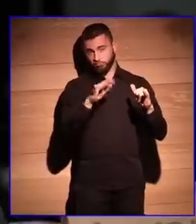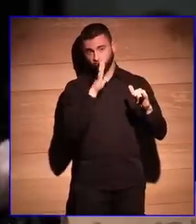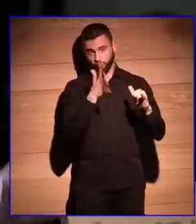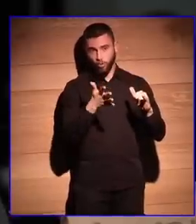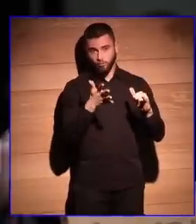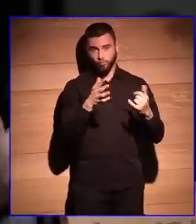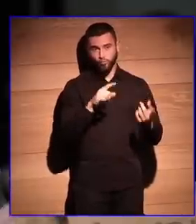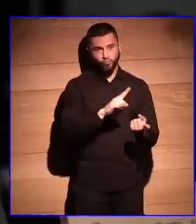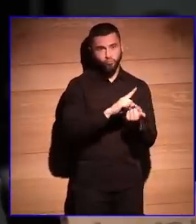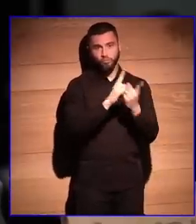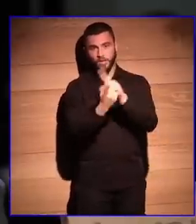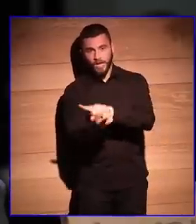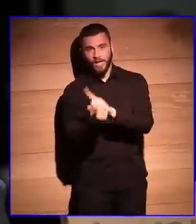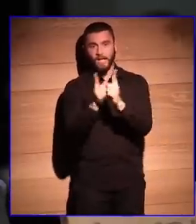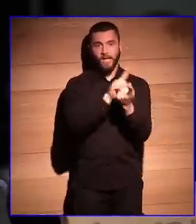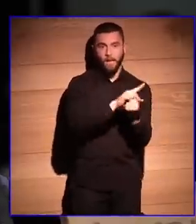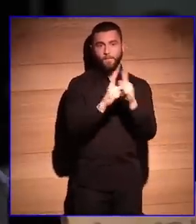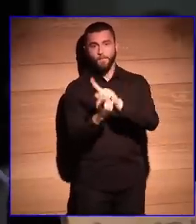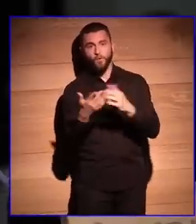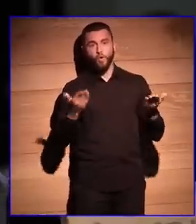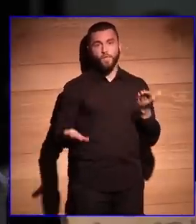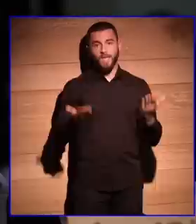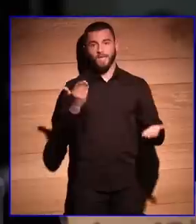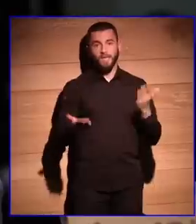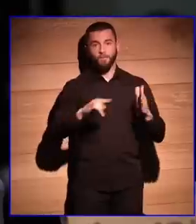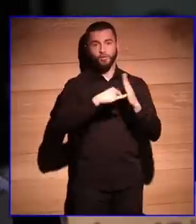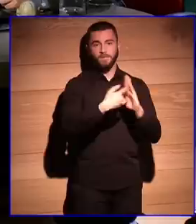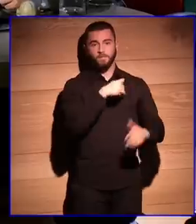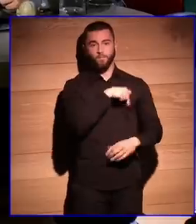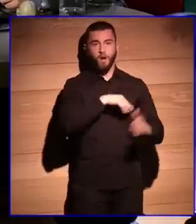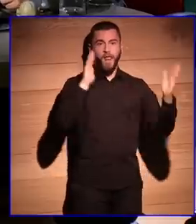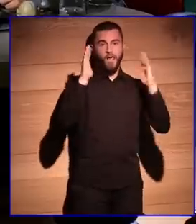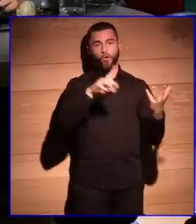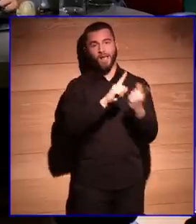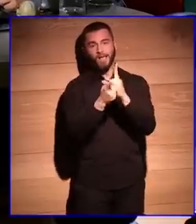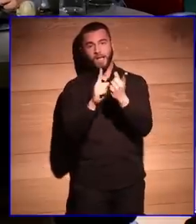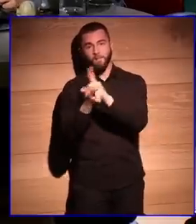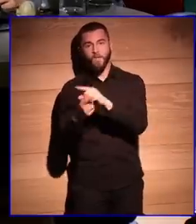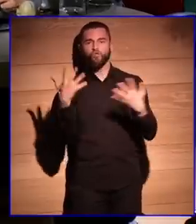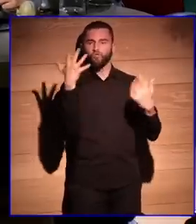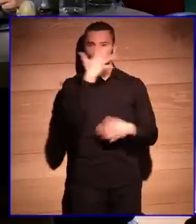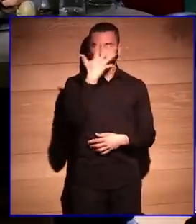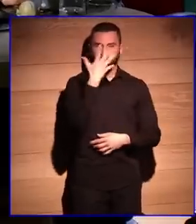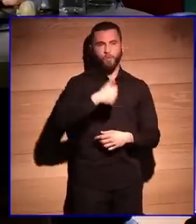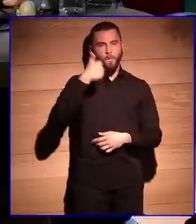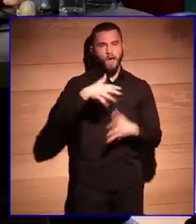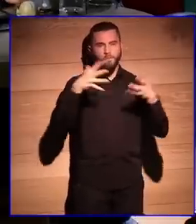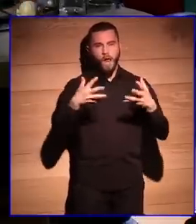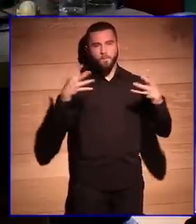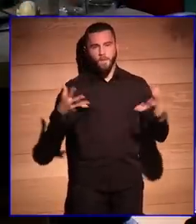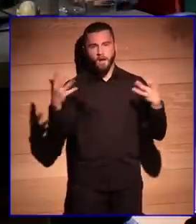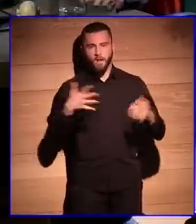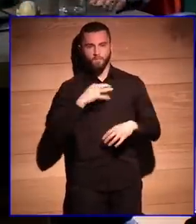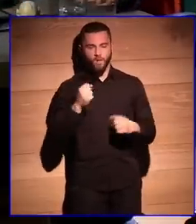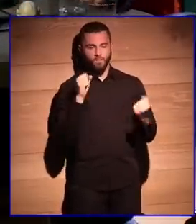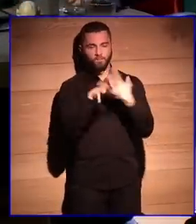un cambio de balance y de equilibrio en el sistema moral de una época que se va haciendo más y más confuso. A veces el camino es inverso.